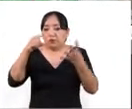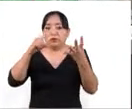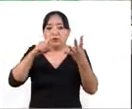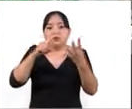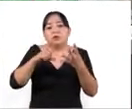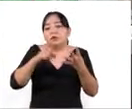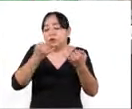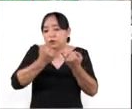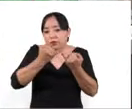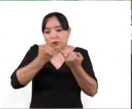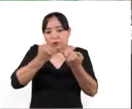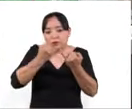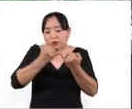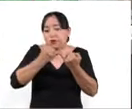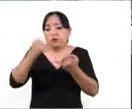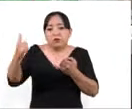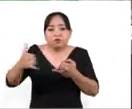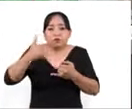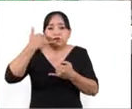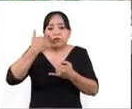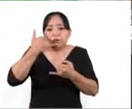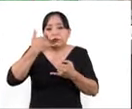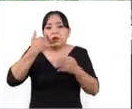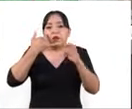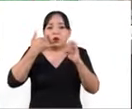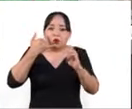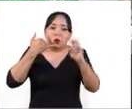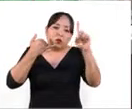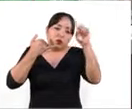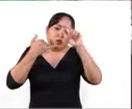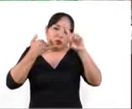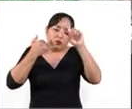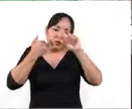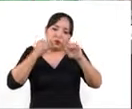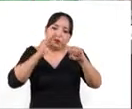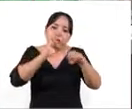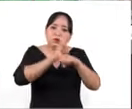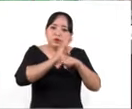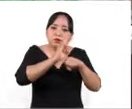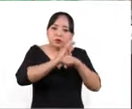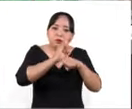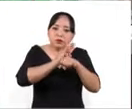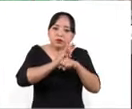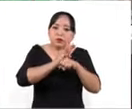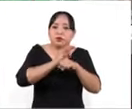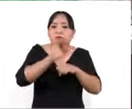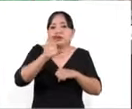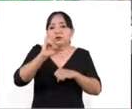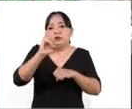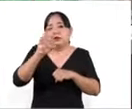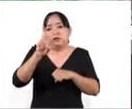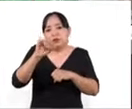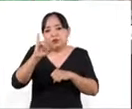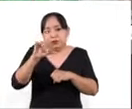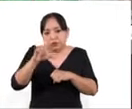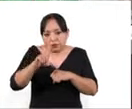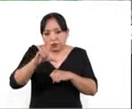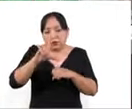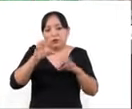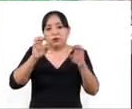reportes se establecen sea por vía telefónica, sea por los consejos de protección civil, sea directamente